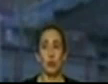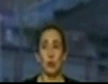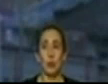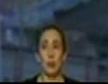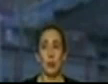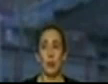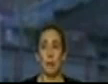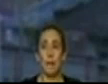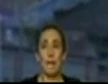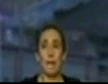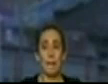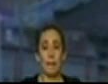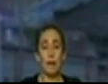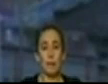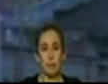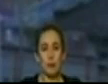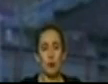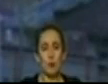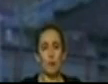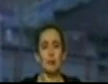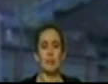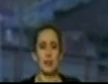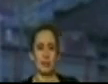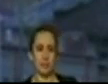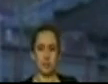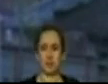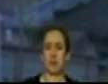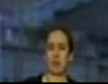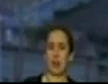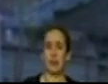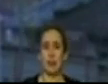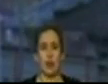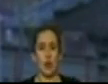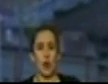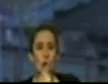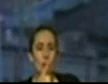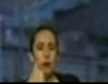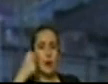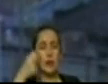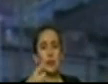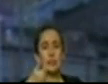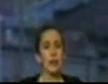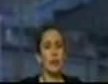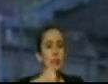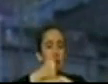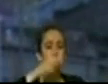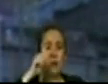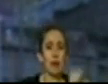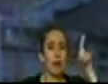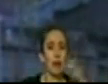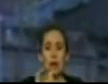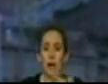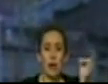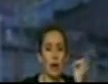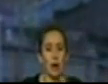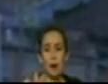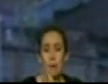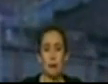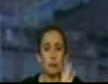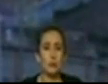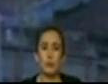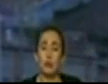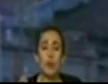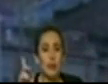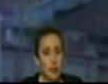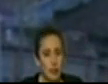la ciudadanía, que tengamos el rechazo a veces de las autoridades locales en que se hagan estos traslados. Estos traslados son